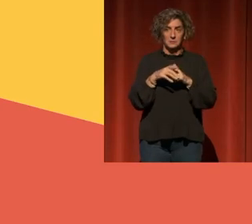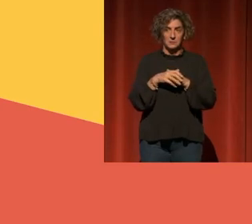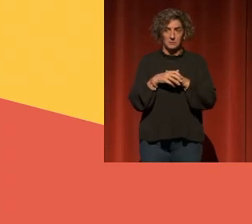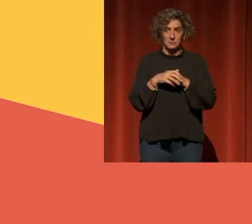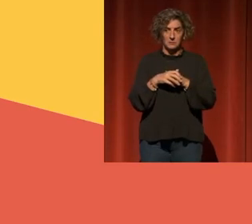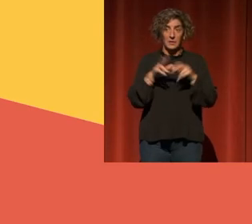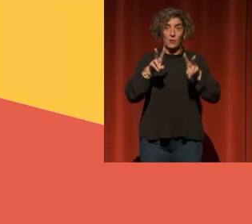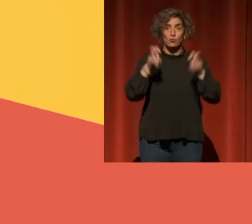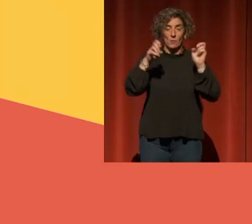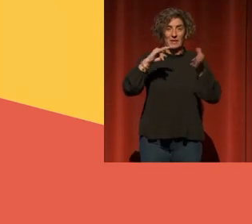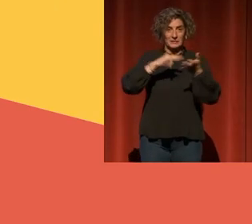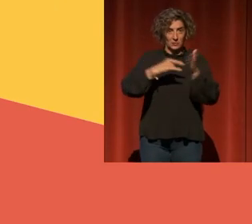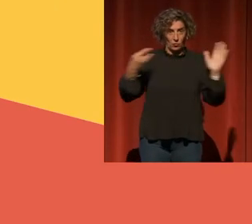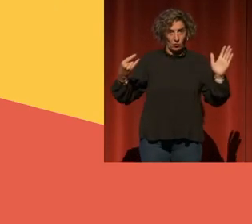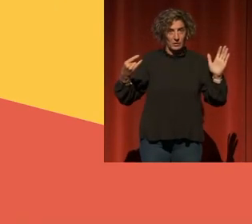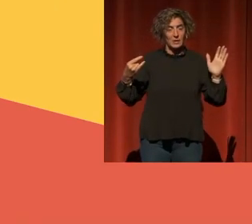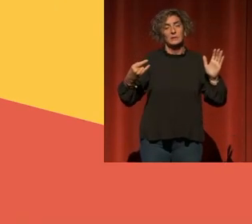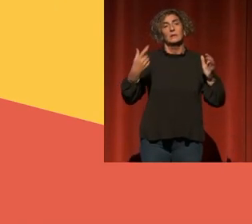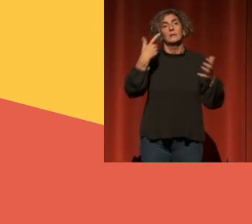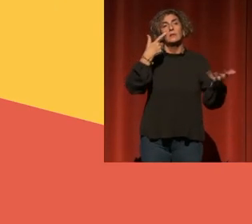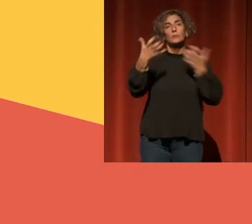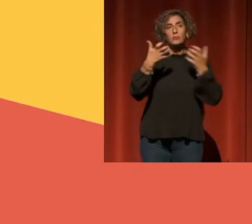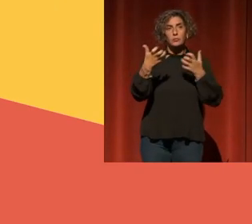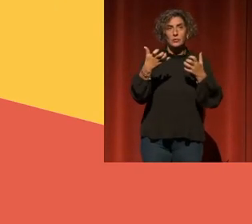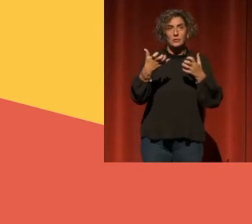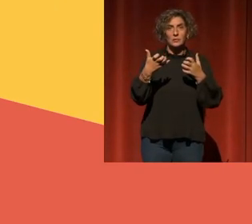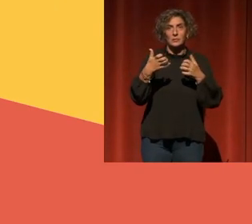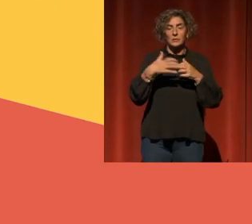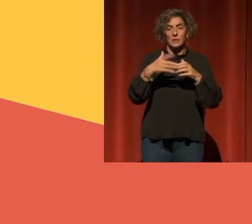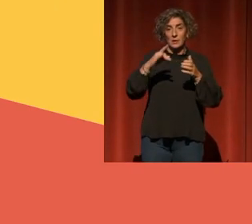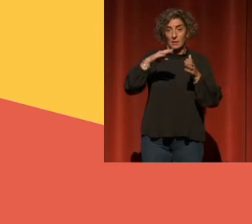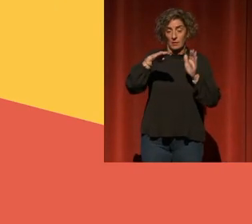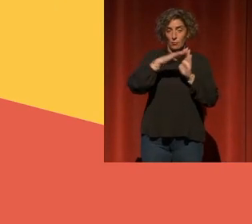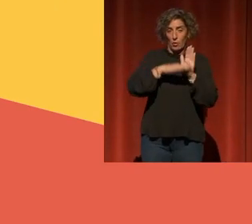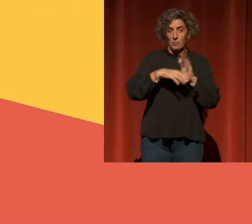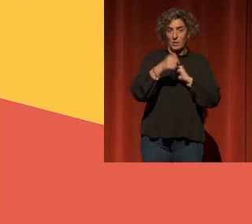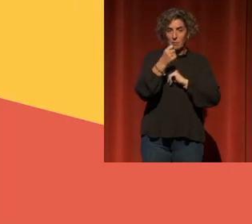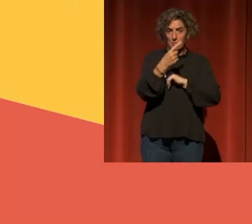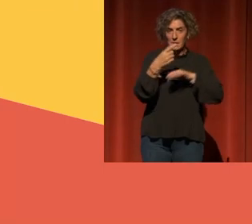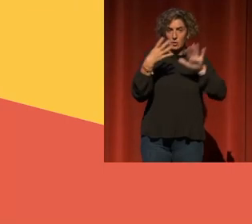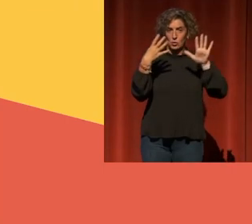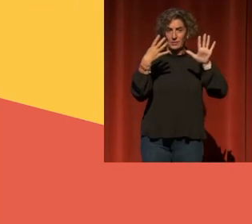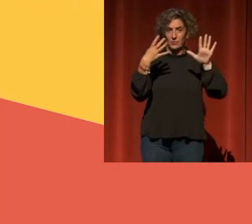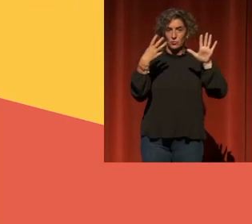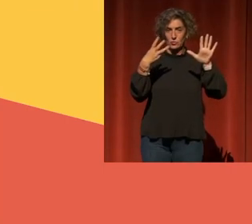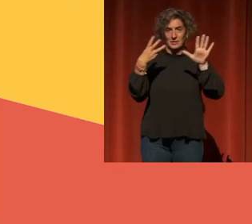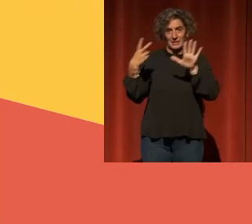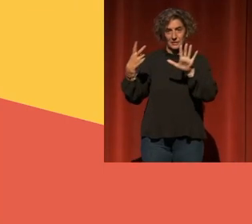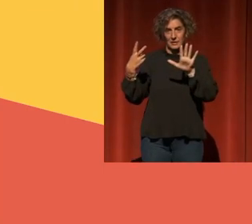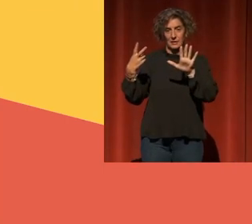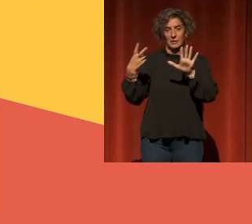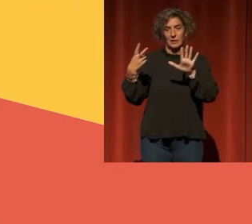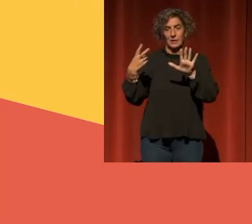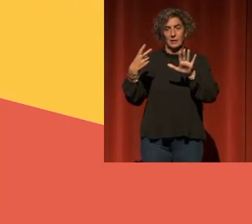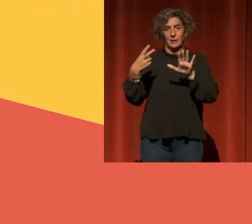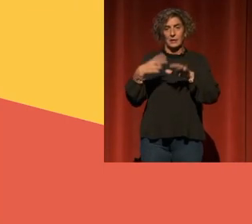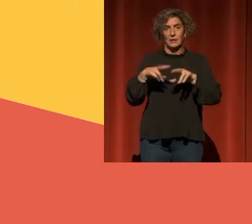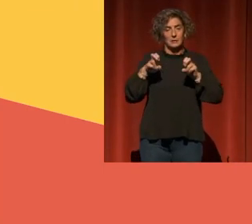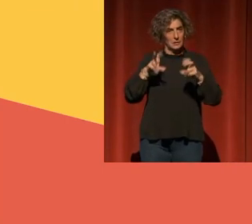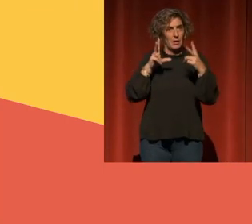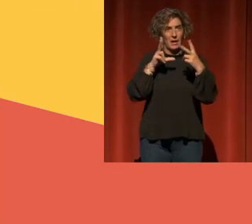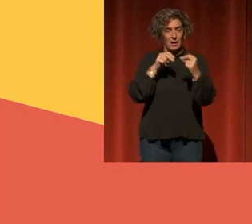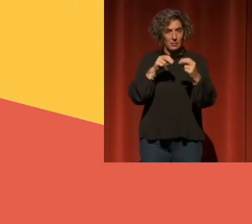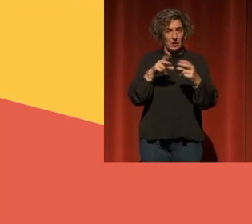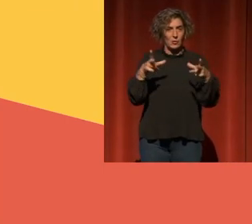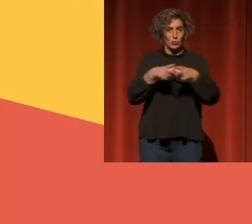tecnologías subrayar que a partir del segundo programa marco ya en el año 1987 se va a hablar de la